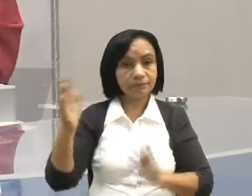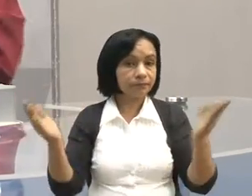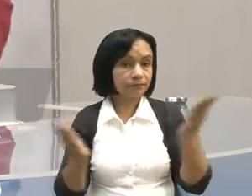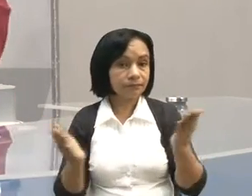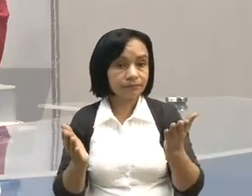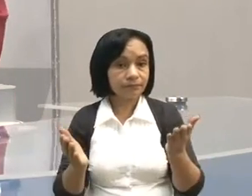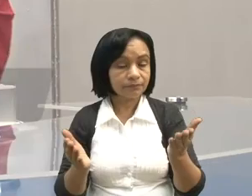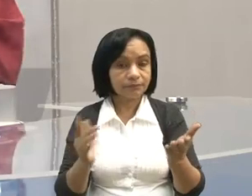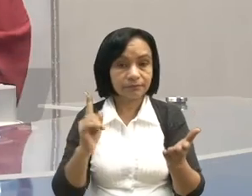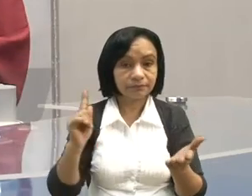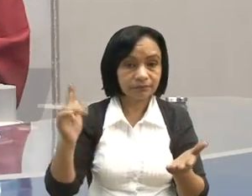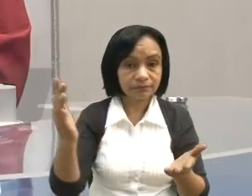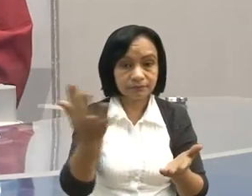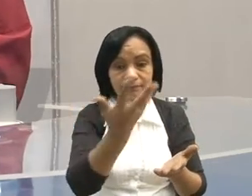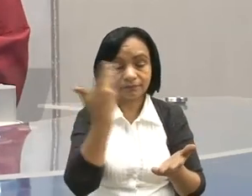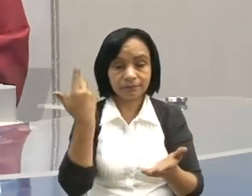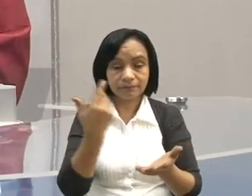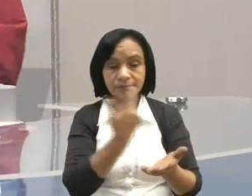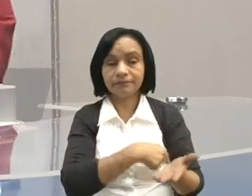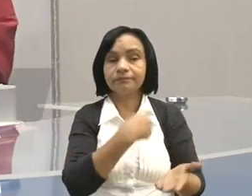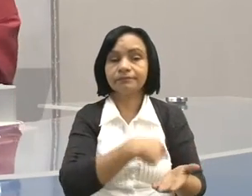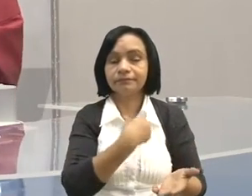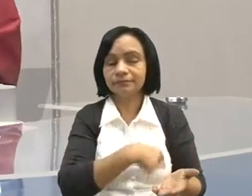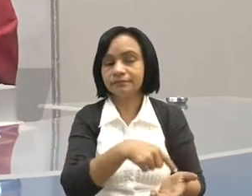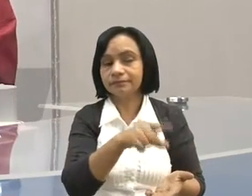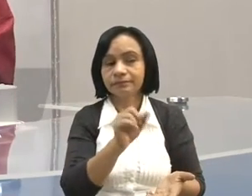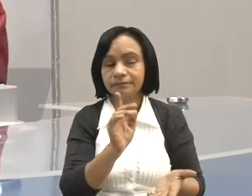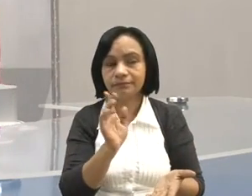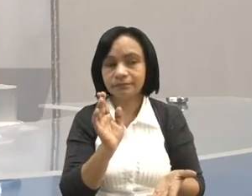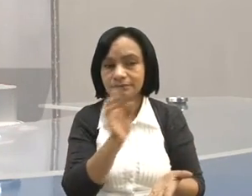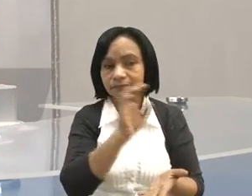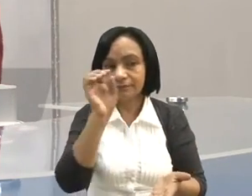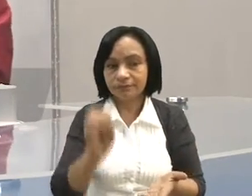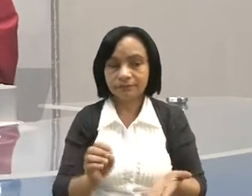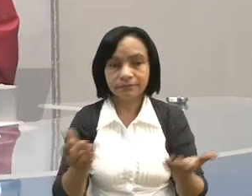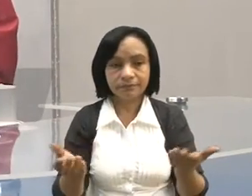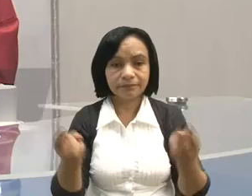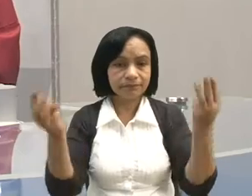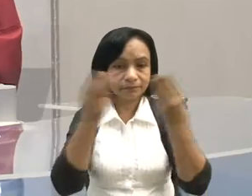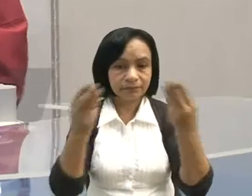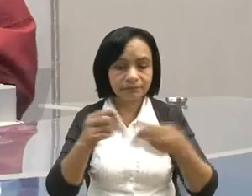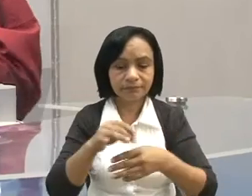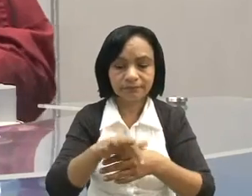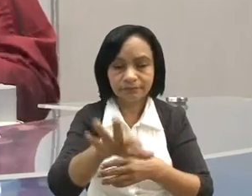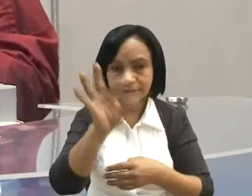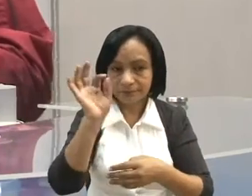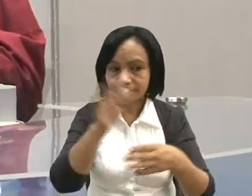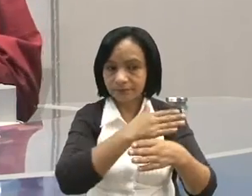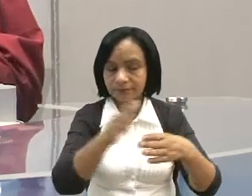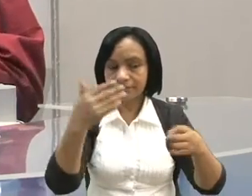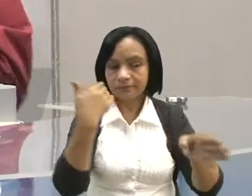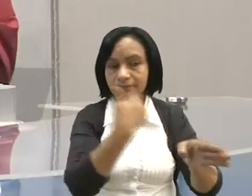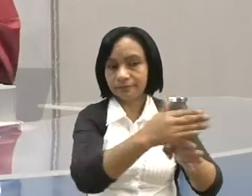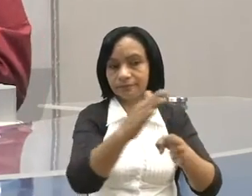el amparo de que todo es para la escuela vayan a evadir impuestos. Material de oficina y todo. Exactamente, entonces, sino que